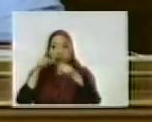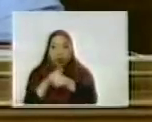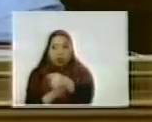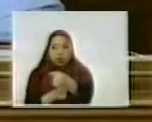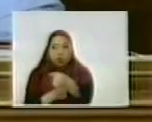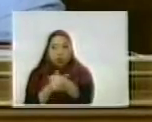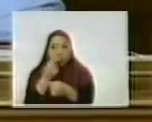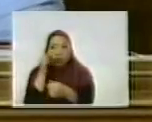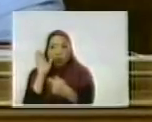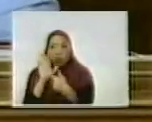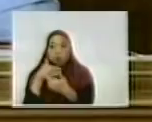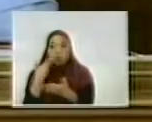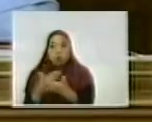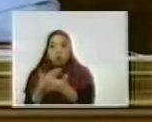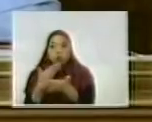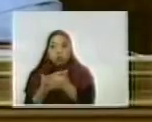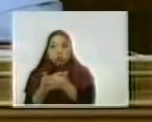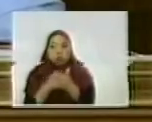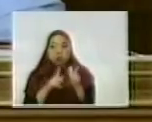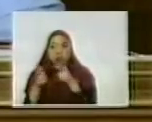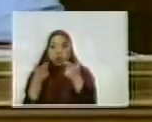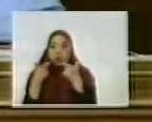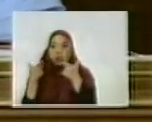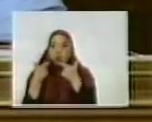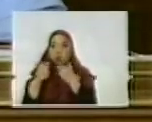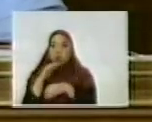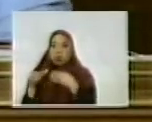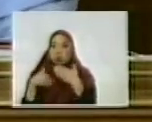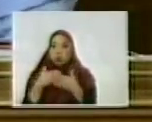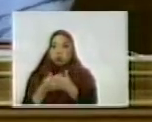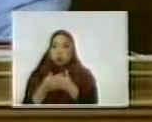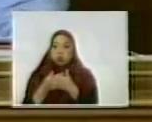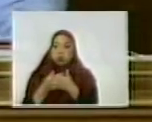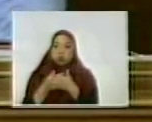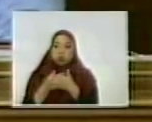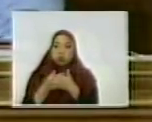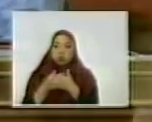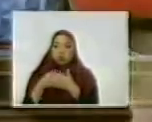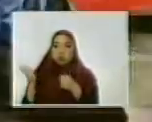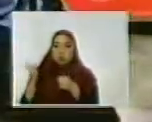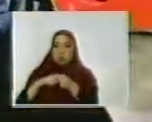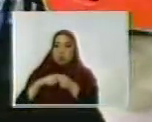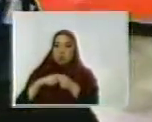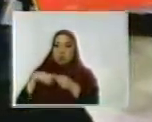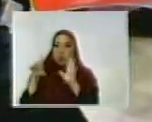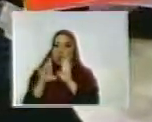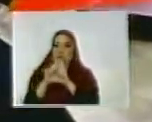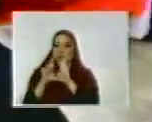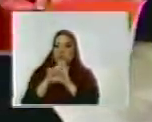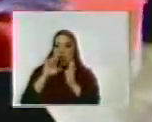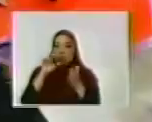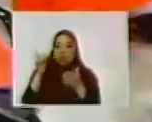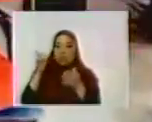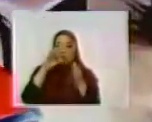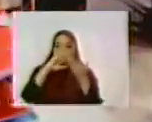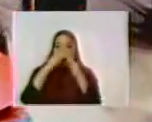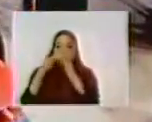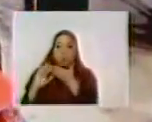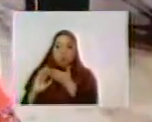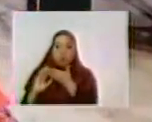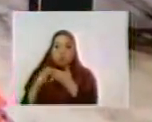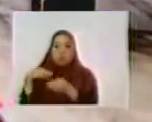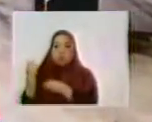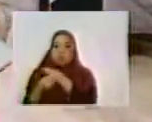una propuesta de una vez discutida en todas las instancias para la inclusión de las leyes del poder popular